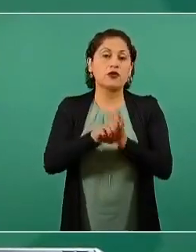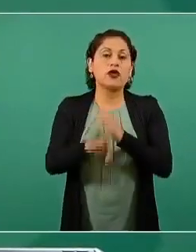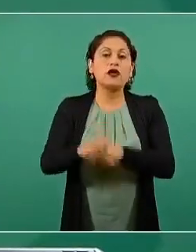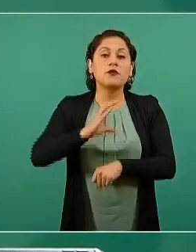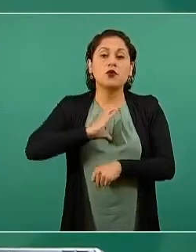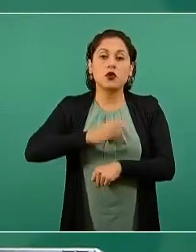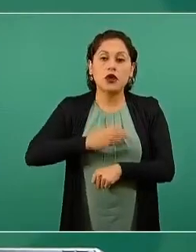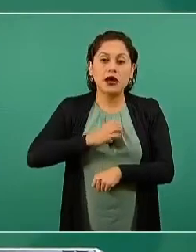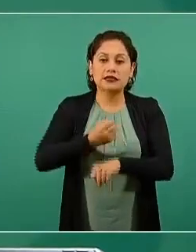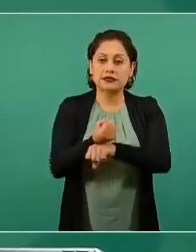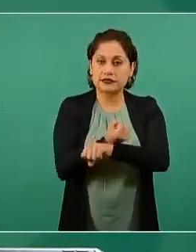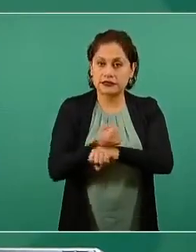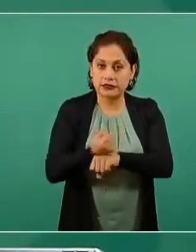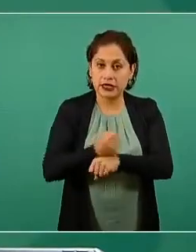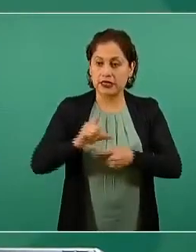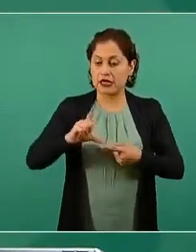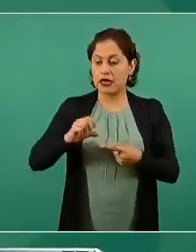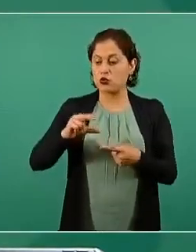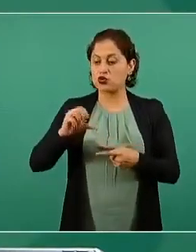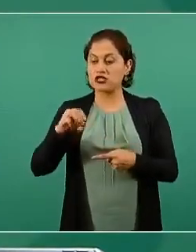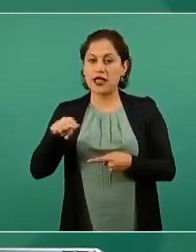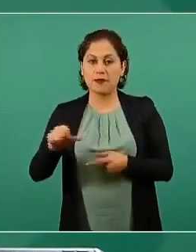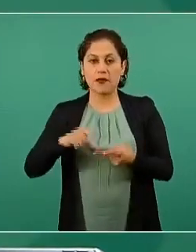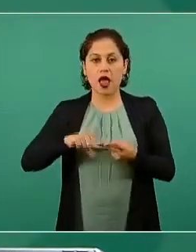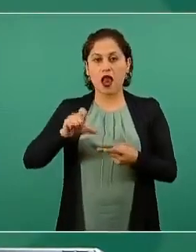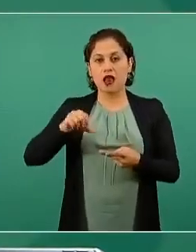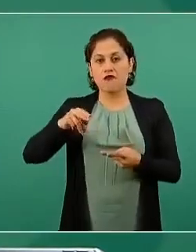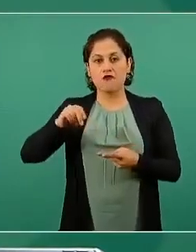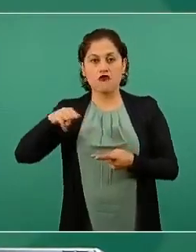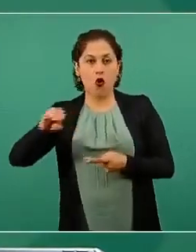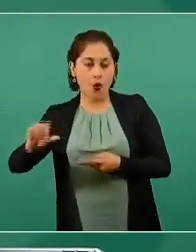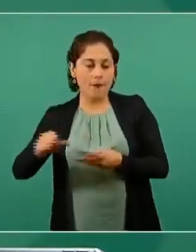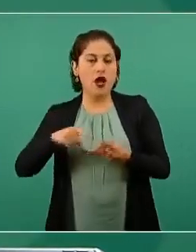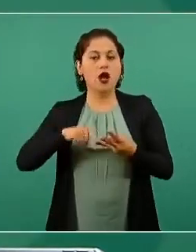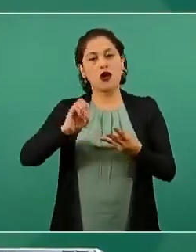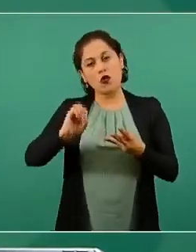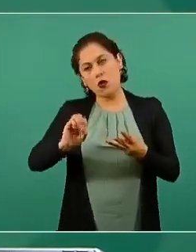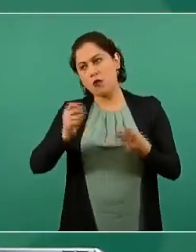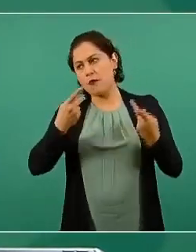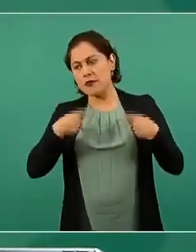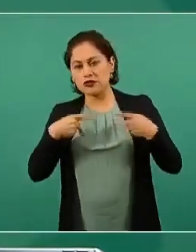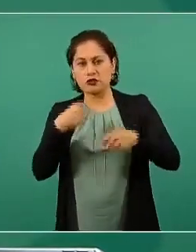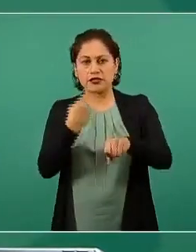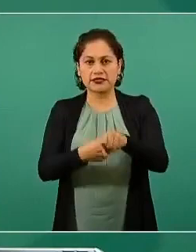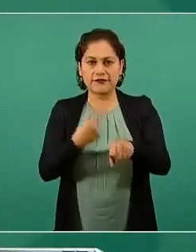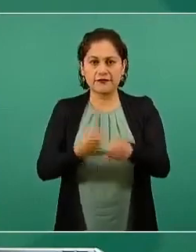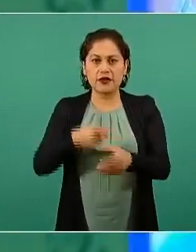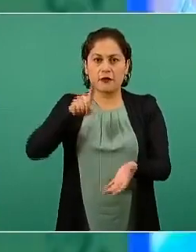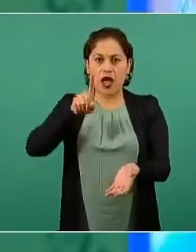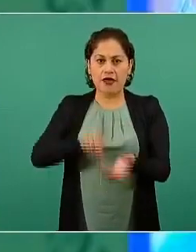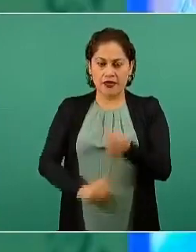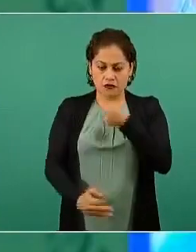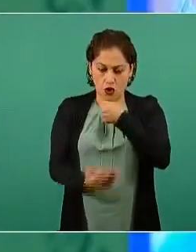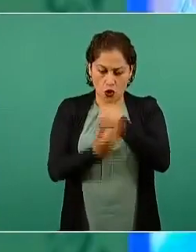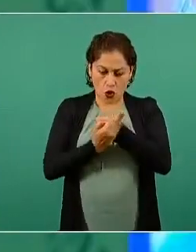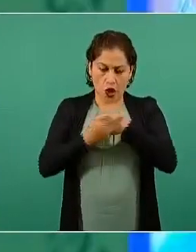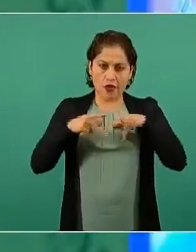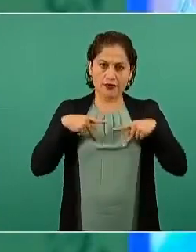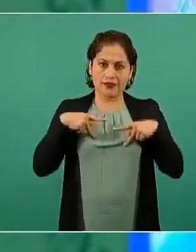las leucemias, los linfomas y las personas que tienen una insuficiencia del sistema inmune